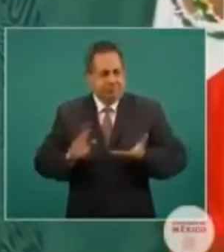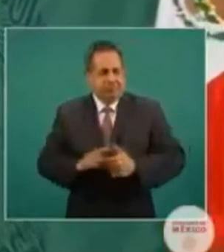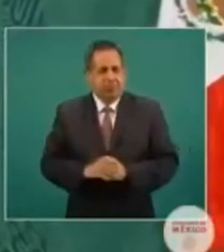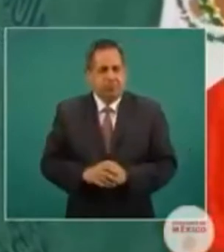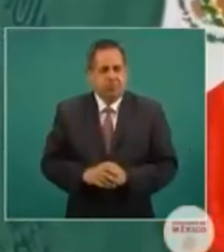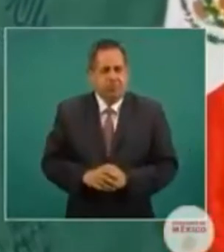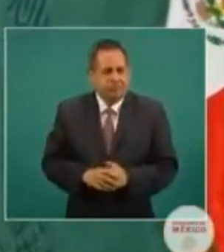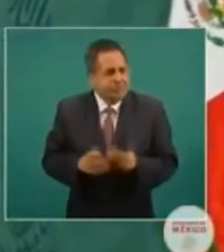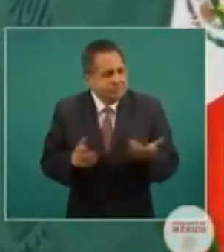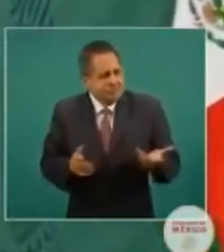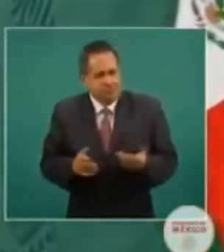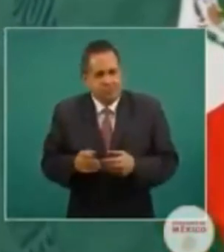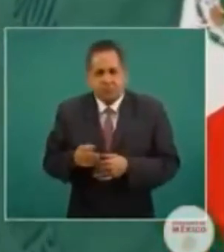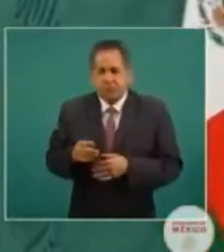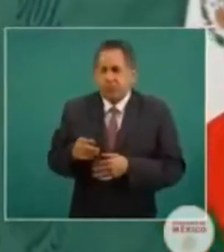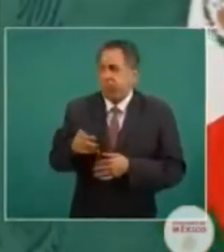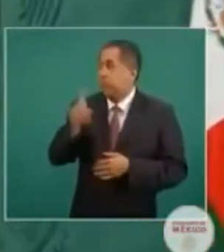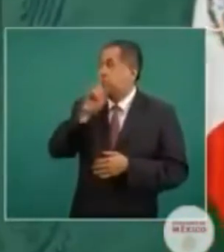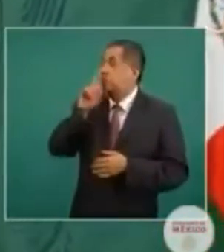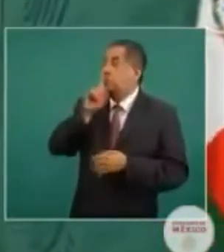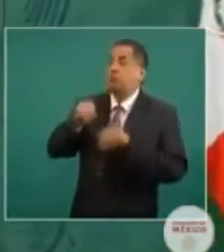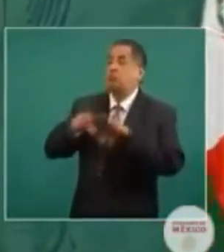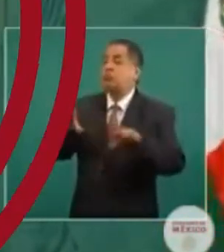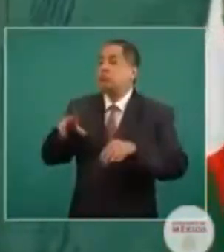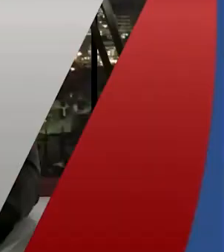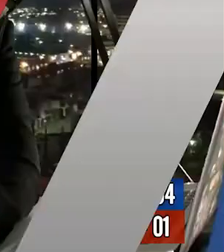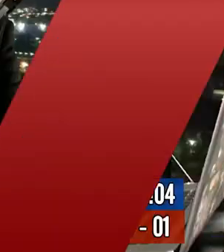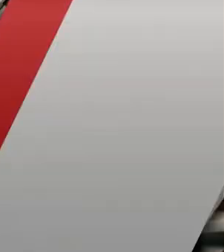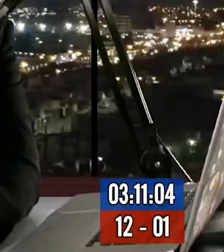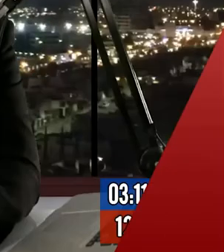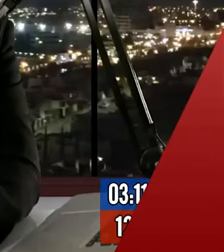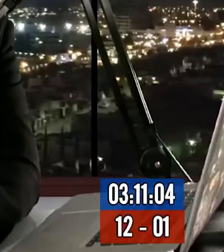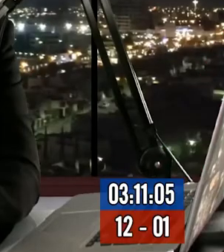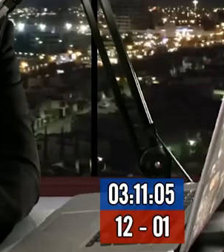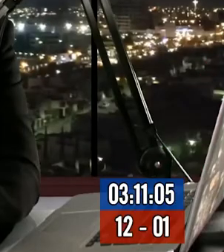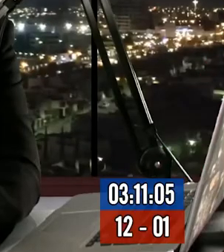¿Cómo le quitan al pueblo el derecho a la información?